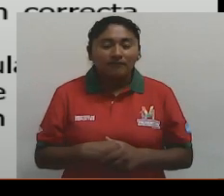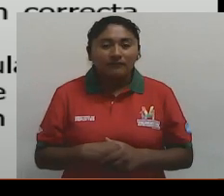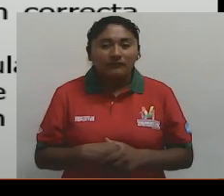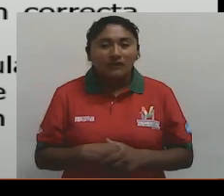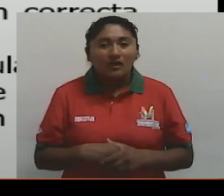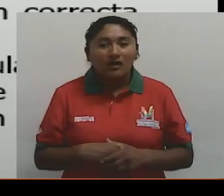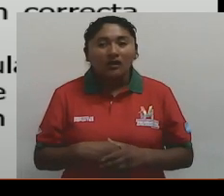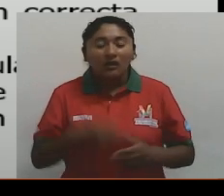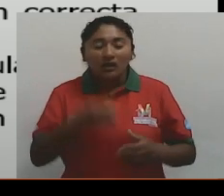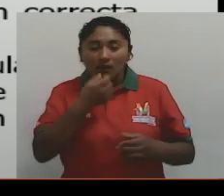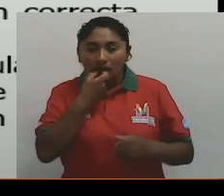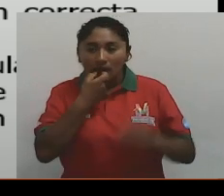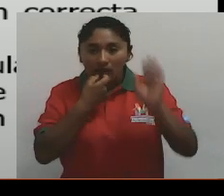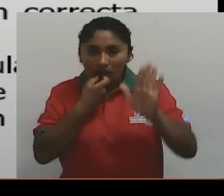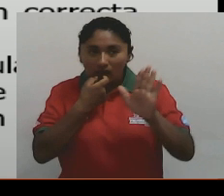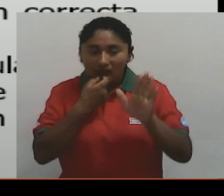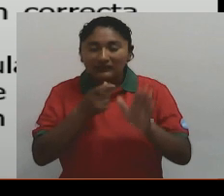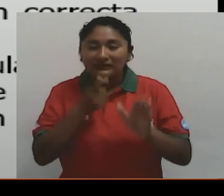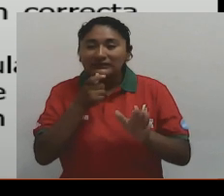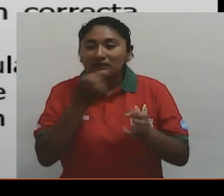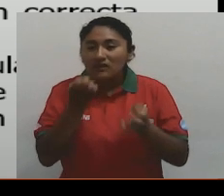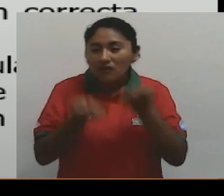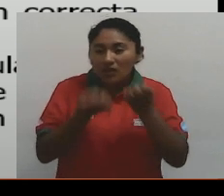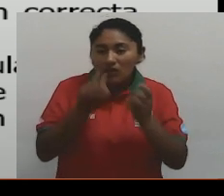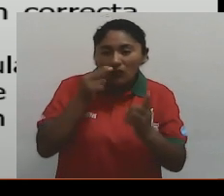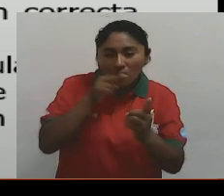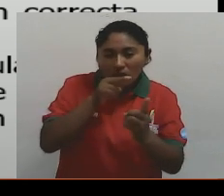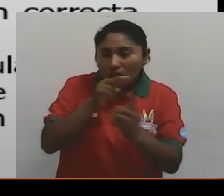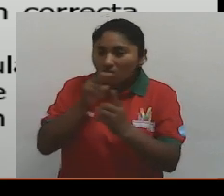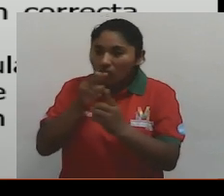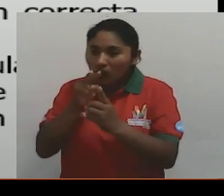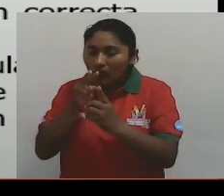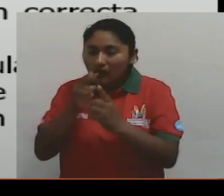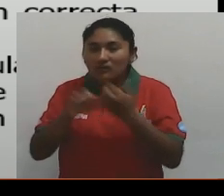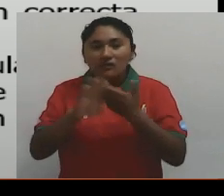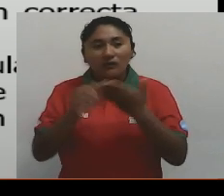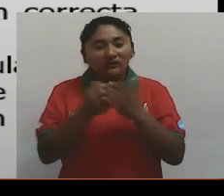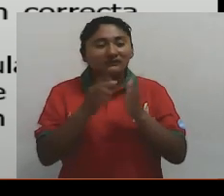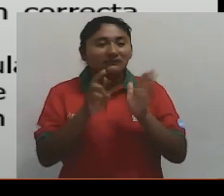es el que fiscaliza, es el que aplica las reglas, nada más.